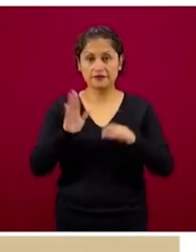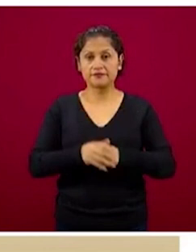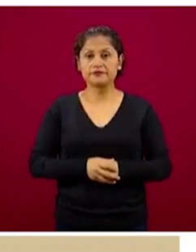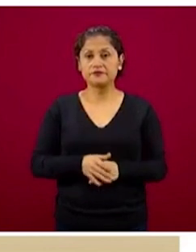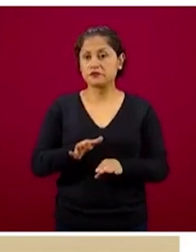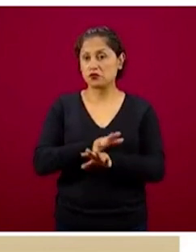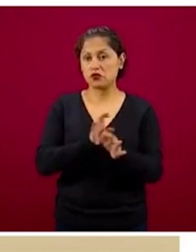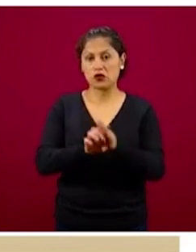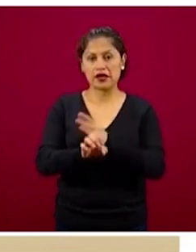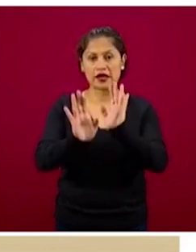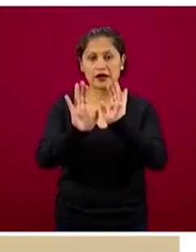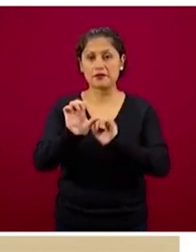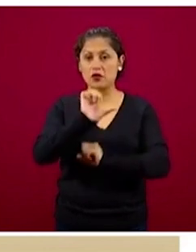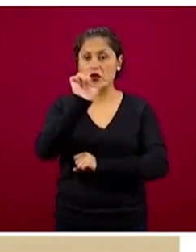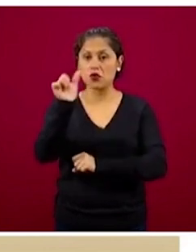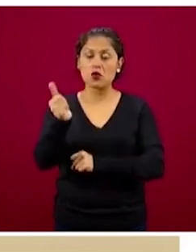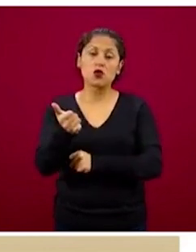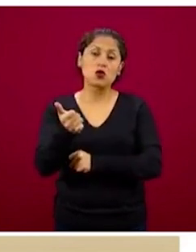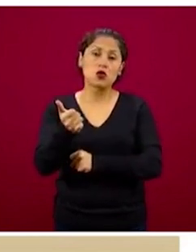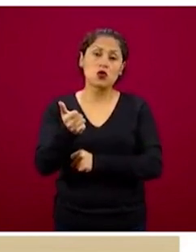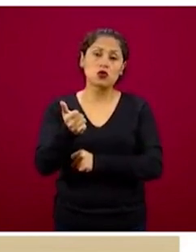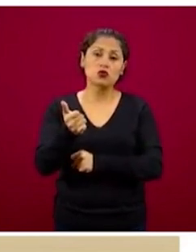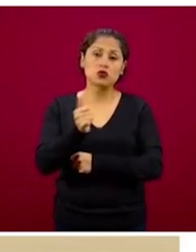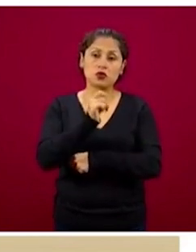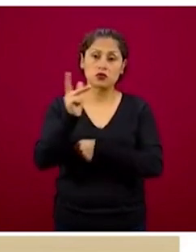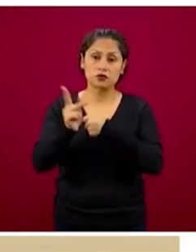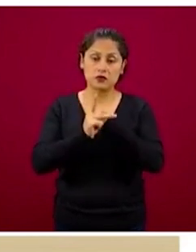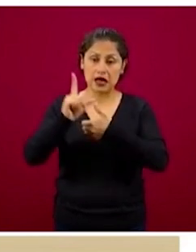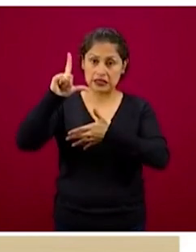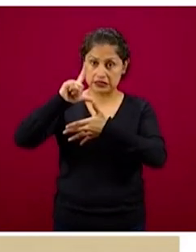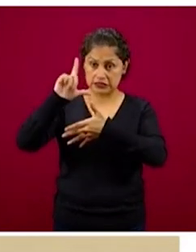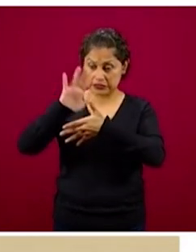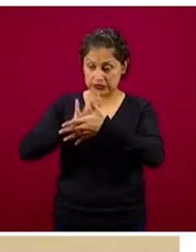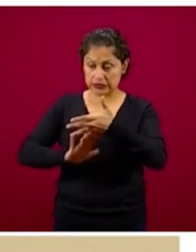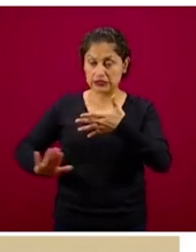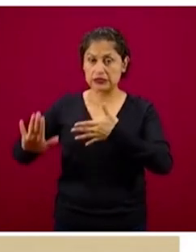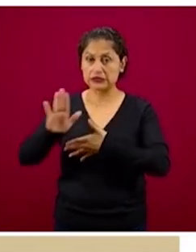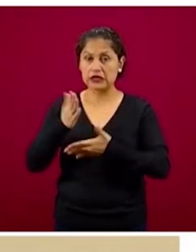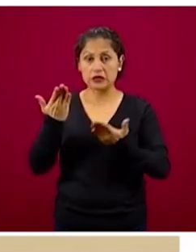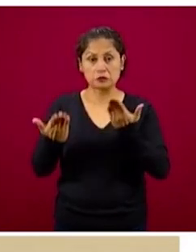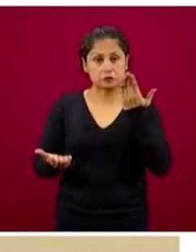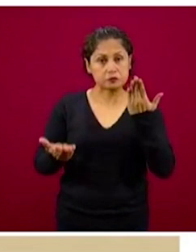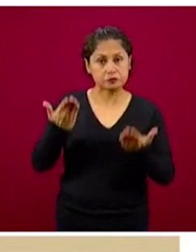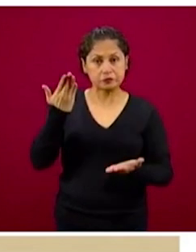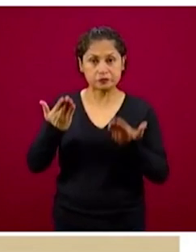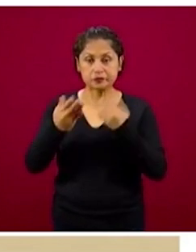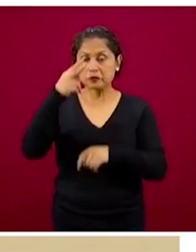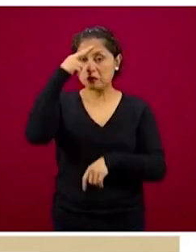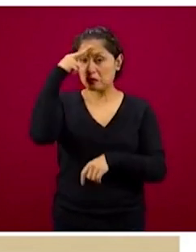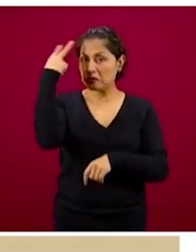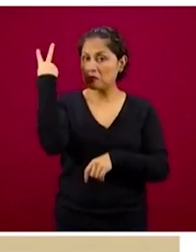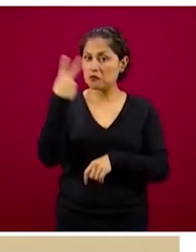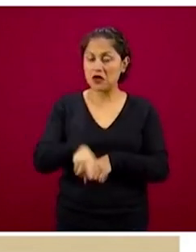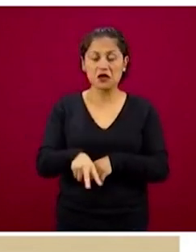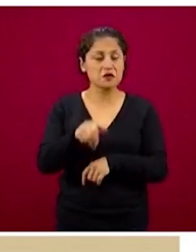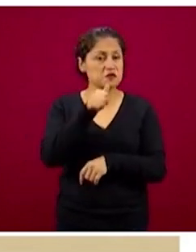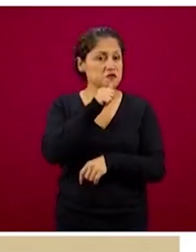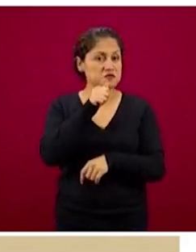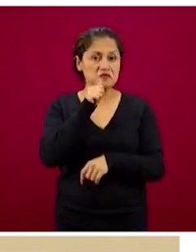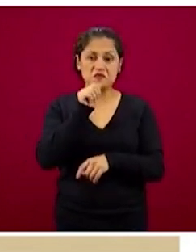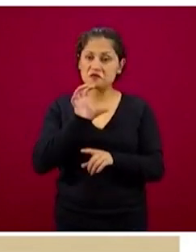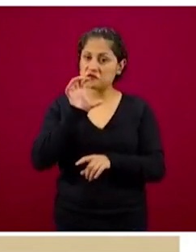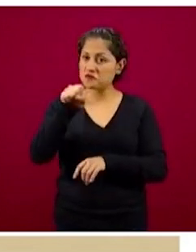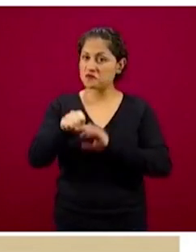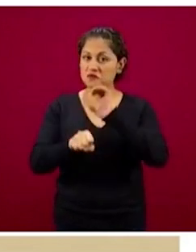con economías de la región de américa latina vemos que méxico se encuentra todavía por debajo de economías